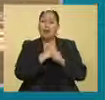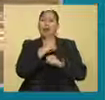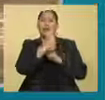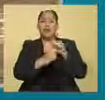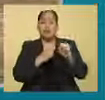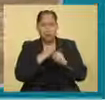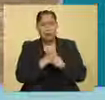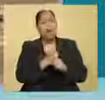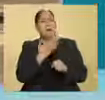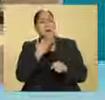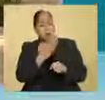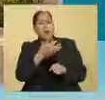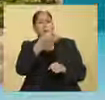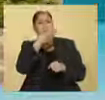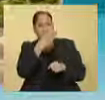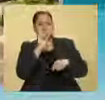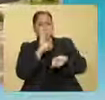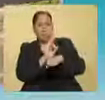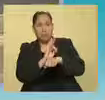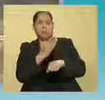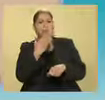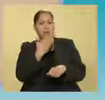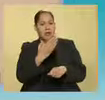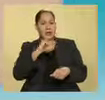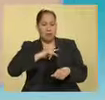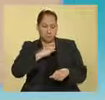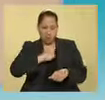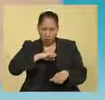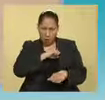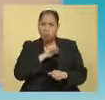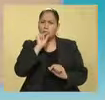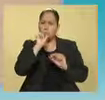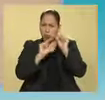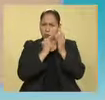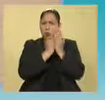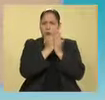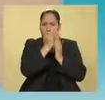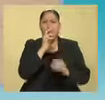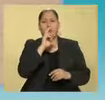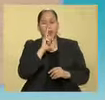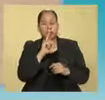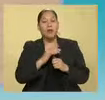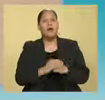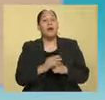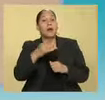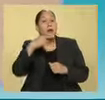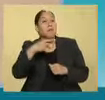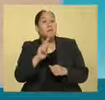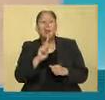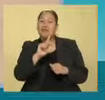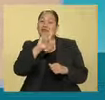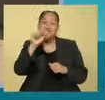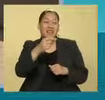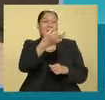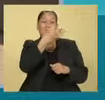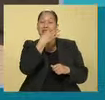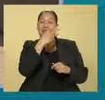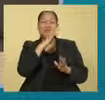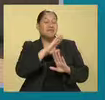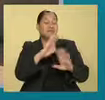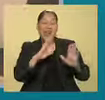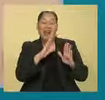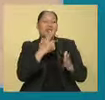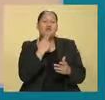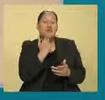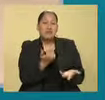fue efectivo y nos permitió estar mejor, que nuestra salud mejorara, y que cuando llegue el momento en que ese tratamiento curativo